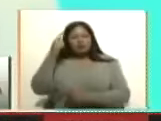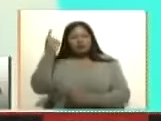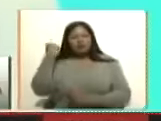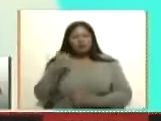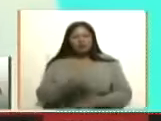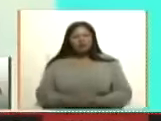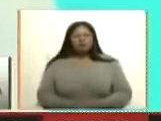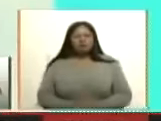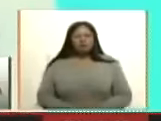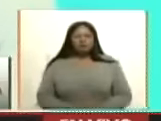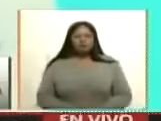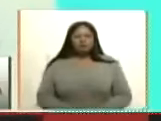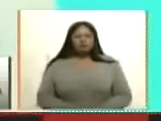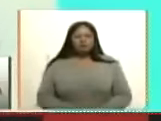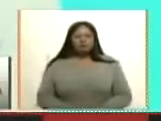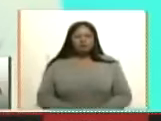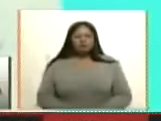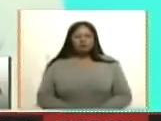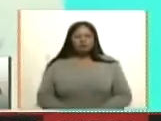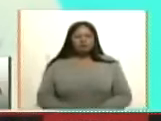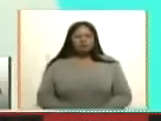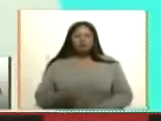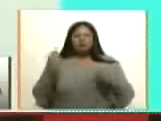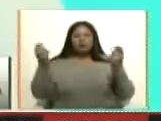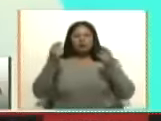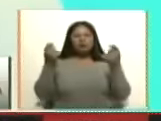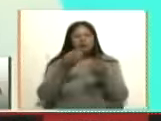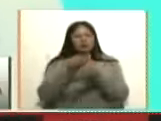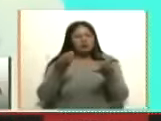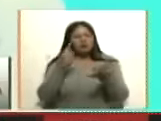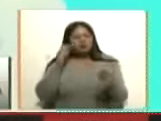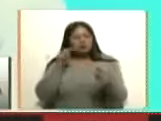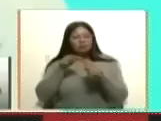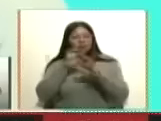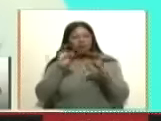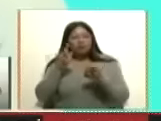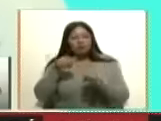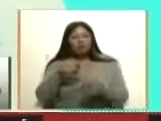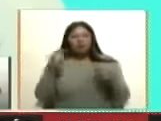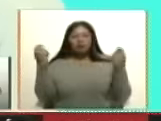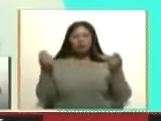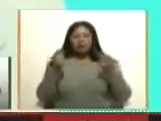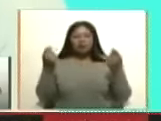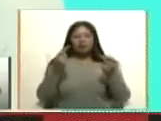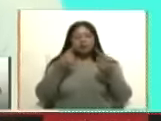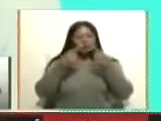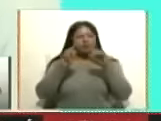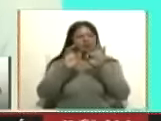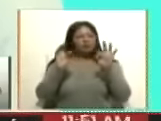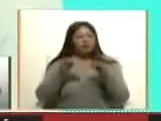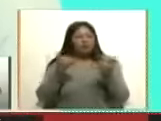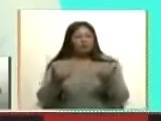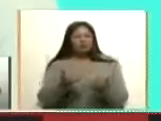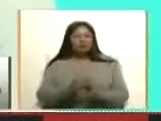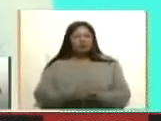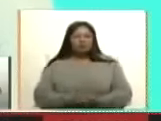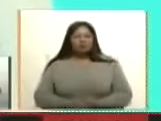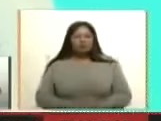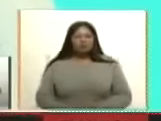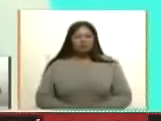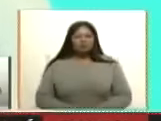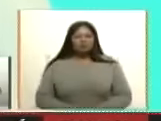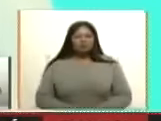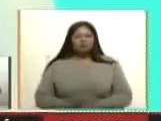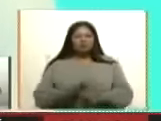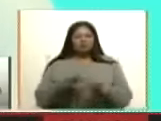en esta jornada extraordinaria una jornada extraordinaria porque ha sido una campaña distinta atípica una campaña que nos